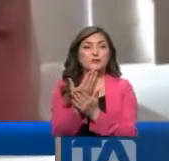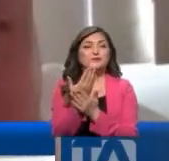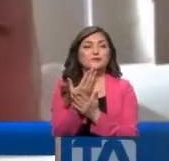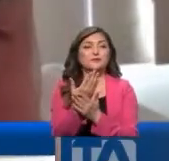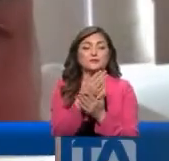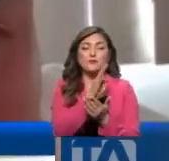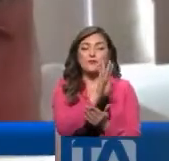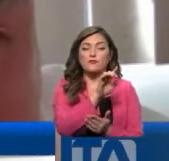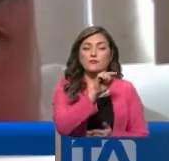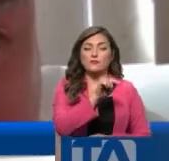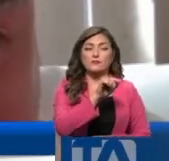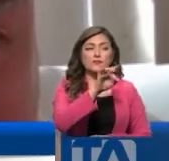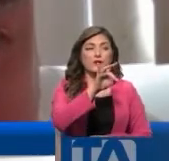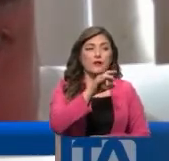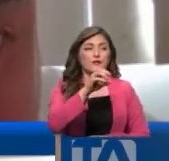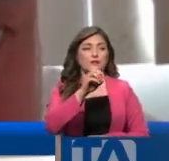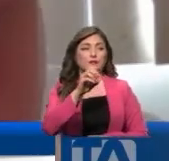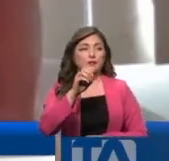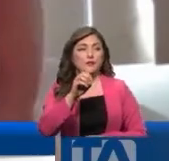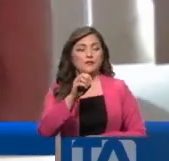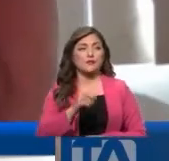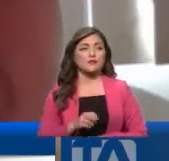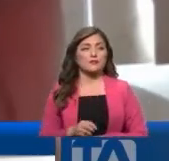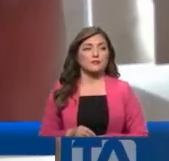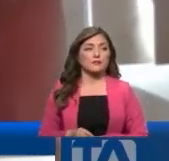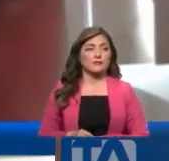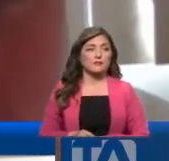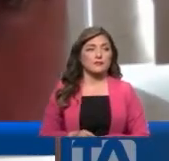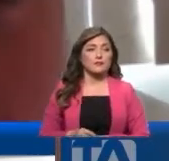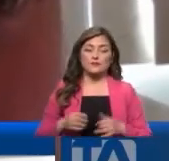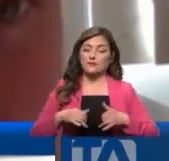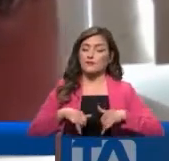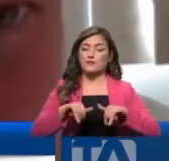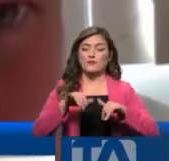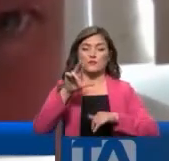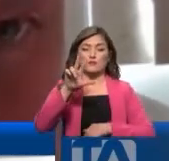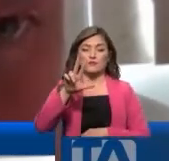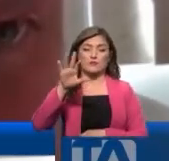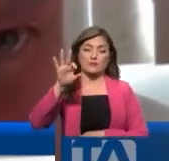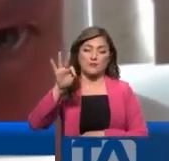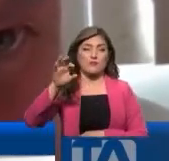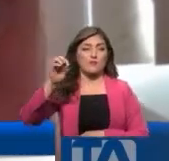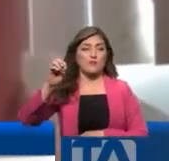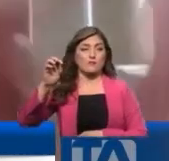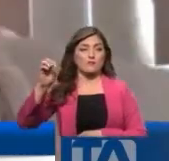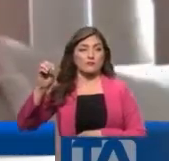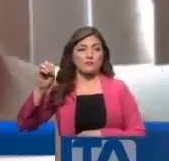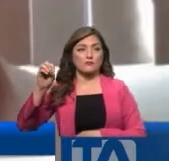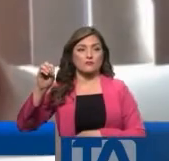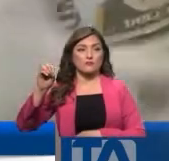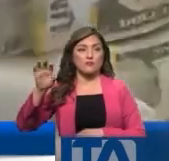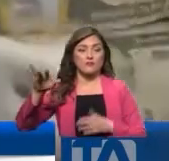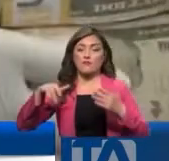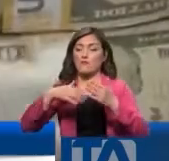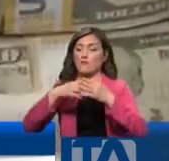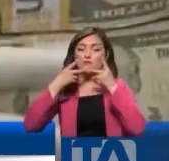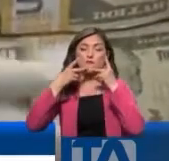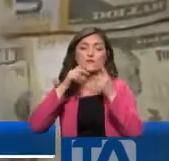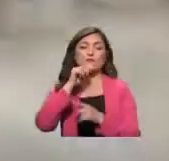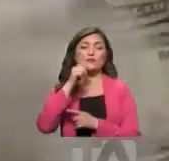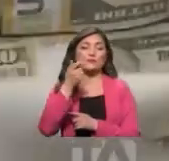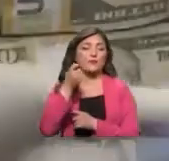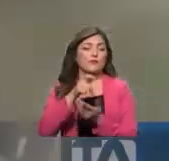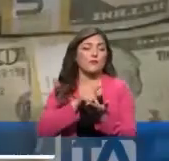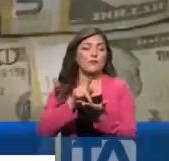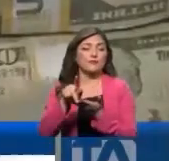déficit fiscal. En vez de registrar la donación que hizo el Fondo Monetario a nivel planetario a varios países del mundo para que puedan resolver